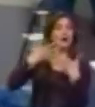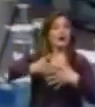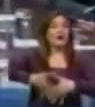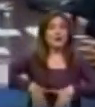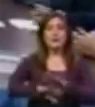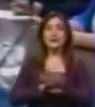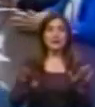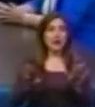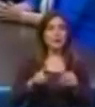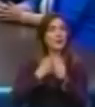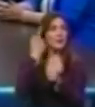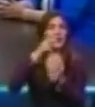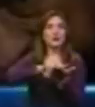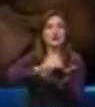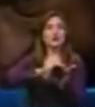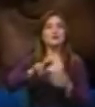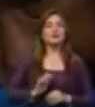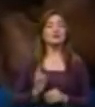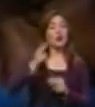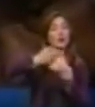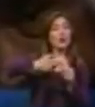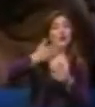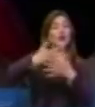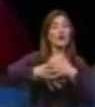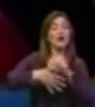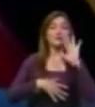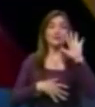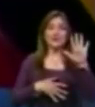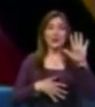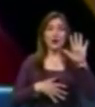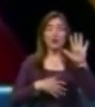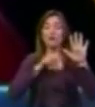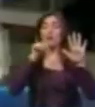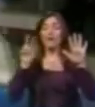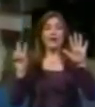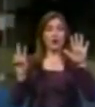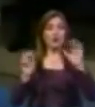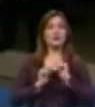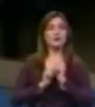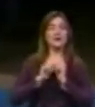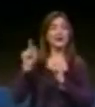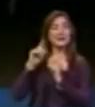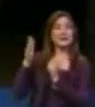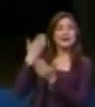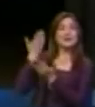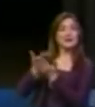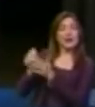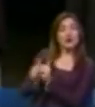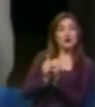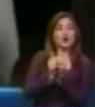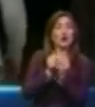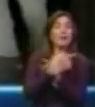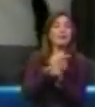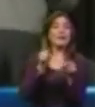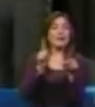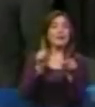consejeros del consejo transitorio únicamente participaron cinco de los siete ellos hicieron su arribo acá es edificio acompañados por